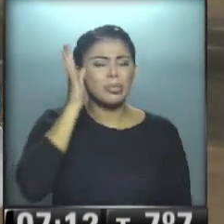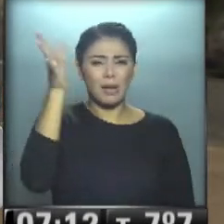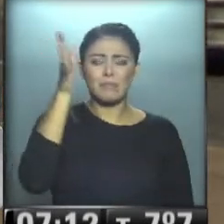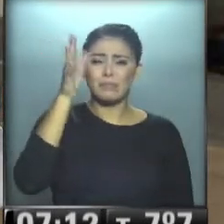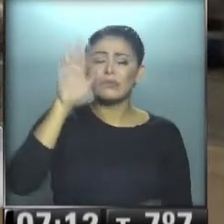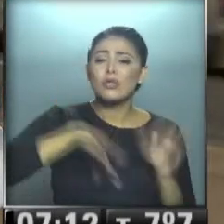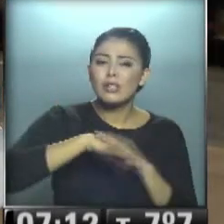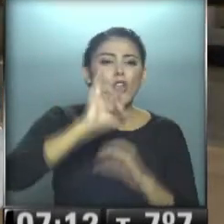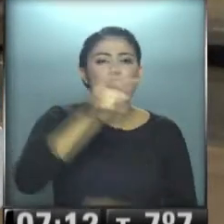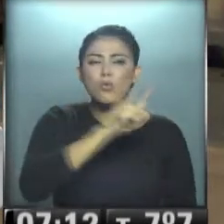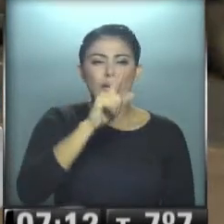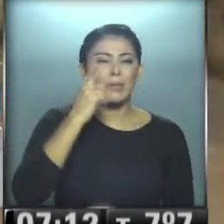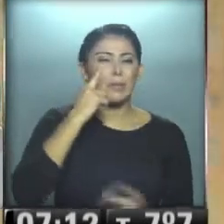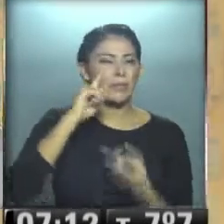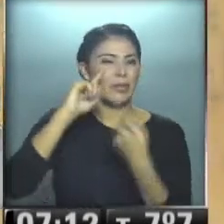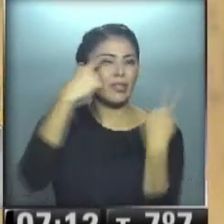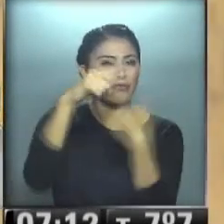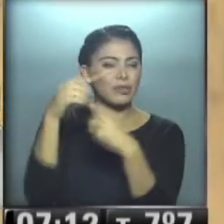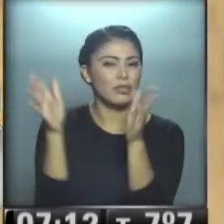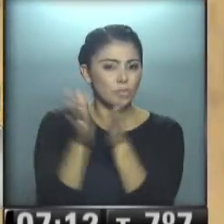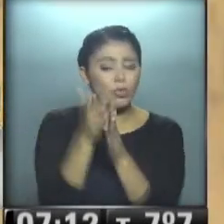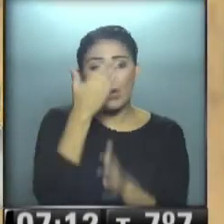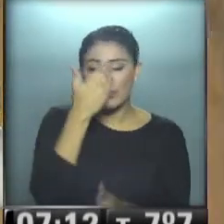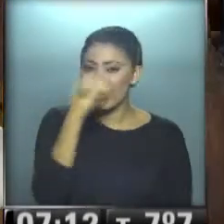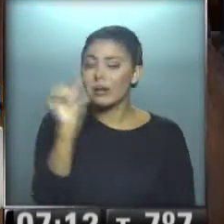la convivencia. En instantes, nuestro compañero